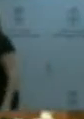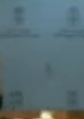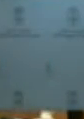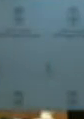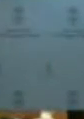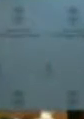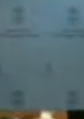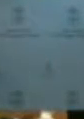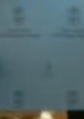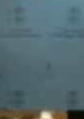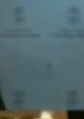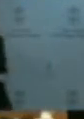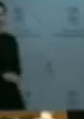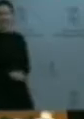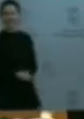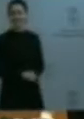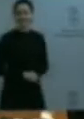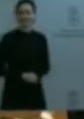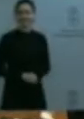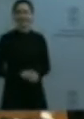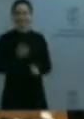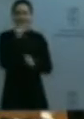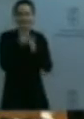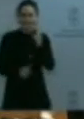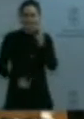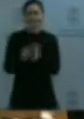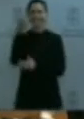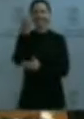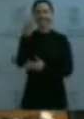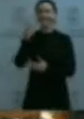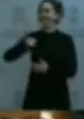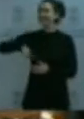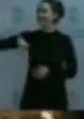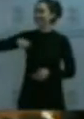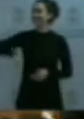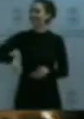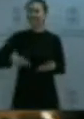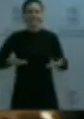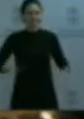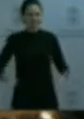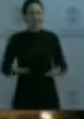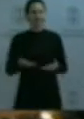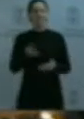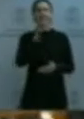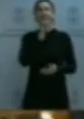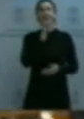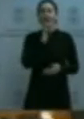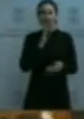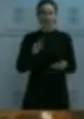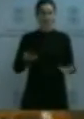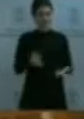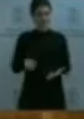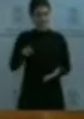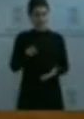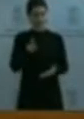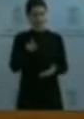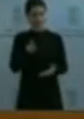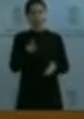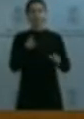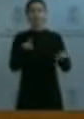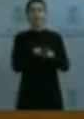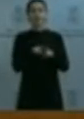Buenos días, gracias, señor presidente. Pues, como decía antes y repito ahora, pues nos vemos en la paradoja de que una proposición no de ley